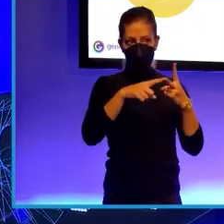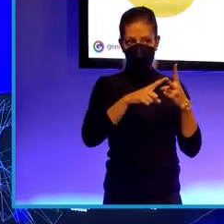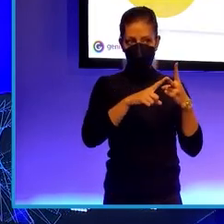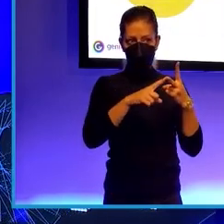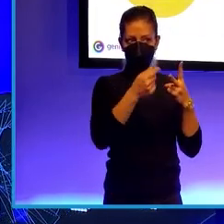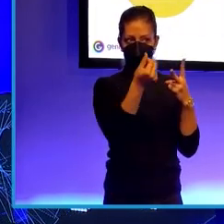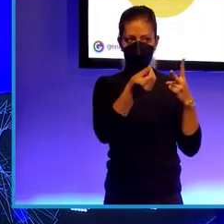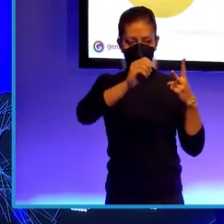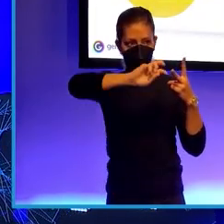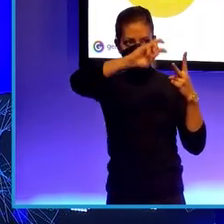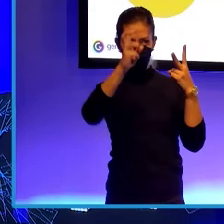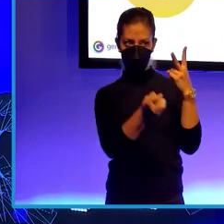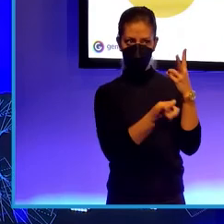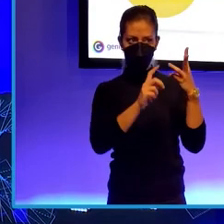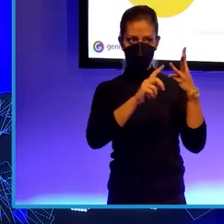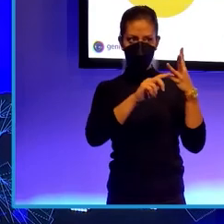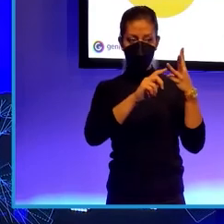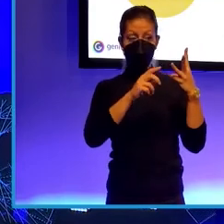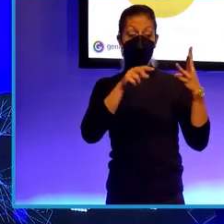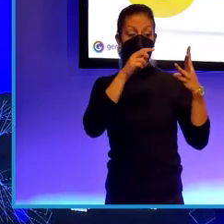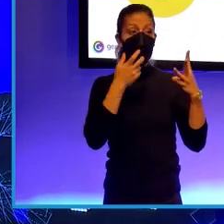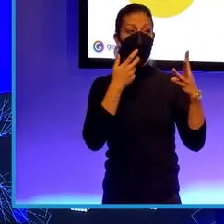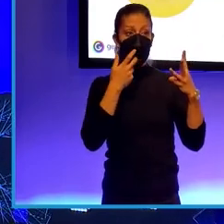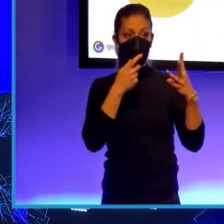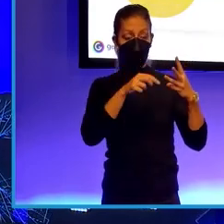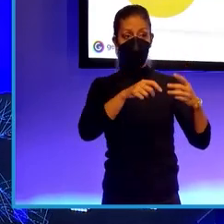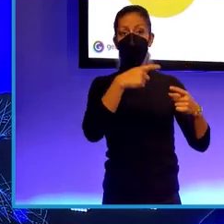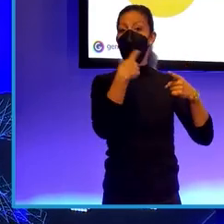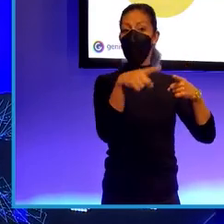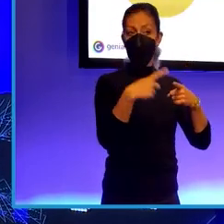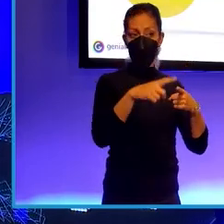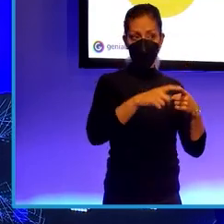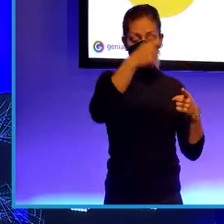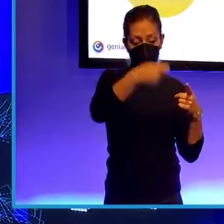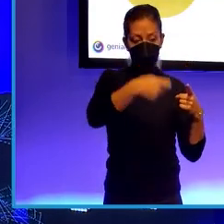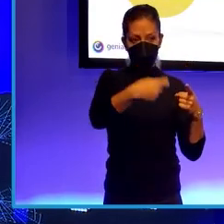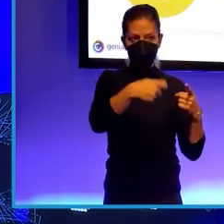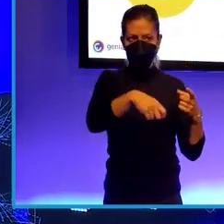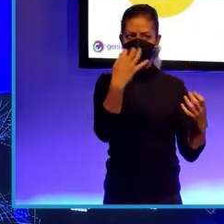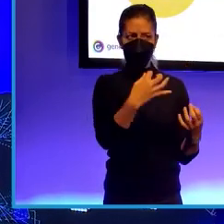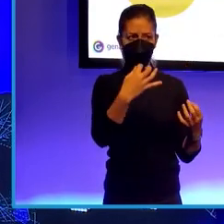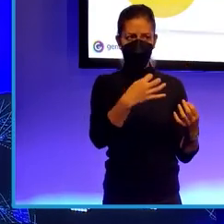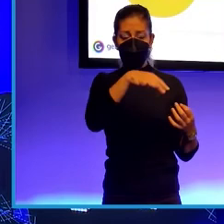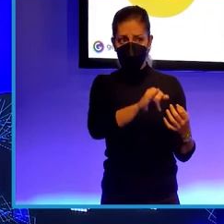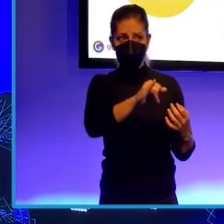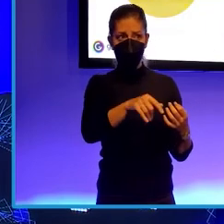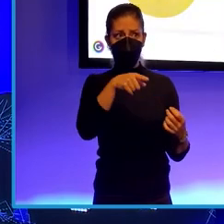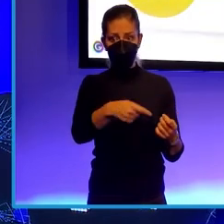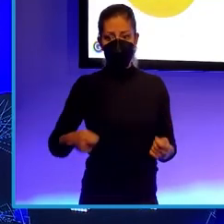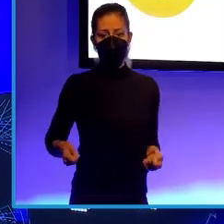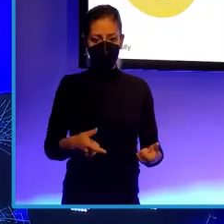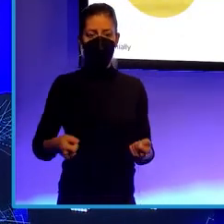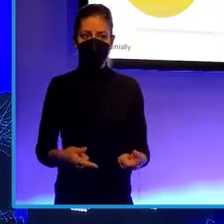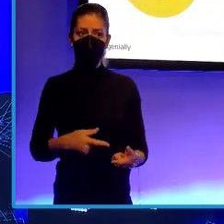así enmascara va a ser más difícil de adquirir ya que también contamos que estamos un país donde el suelo tampoco que sea tan